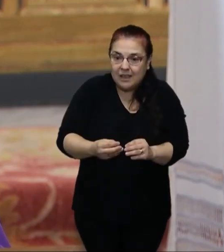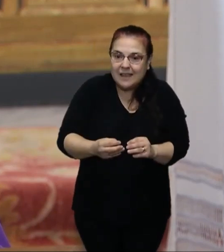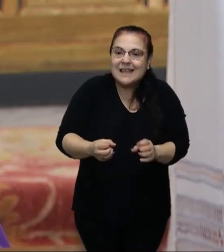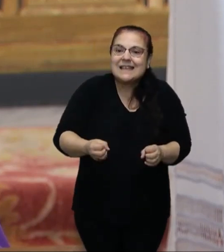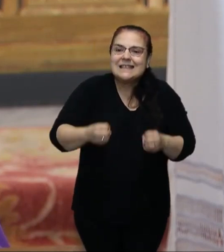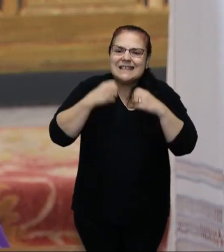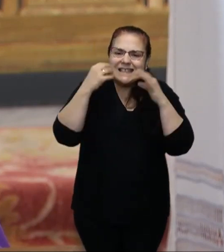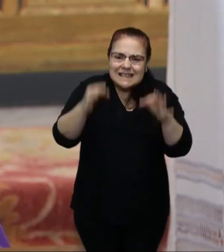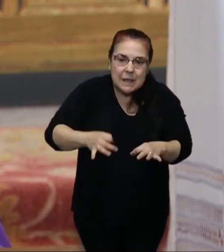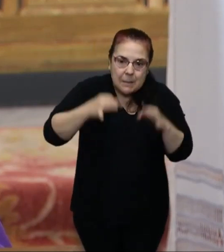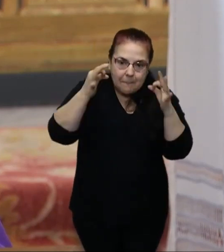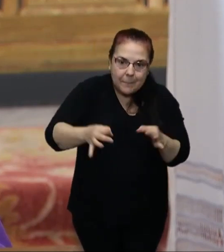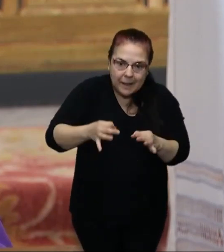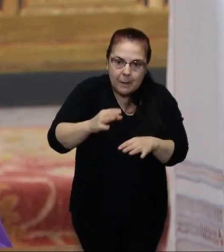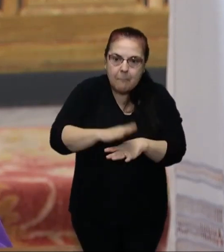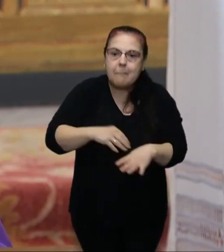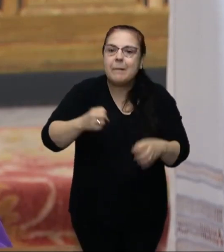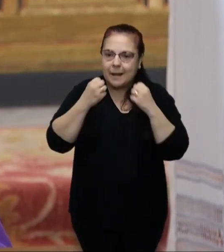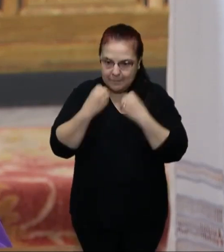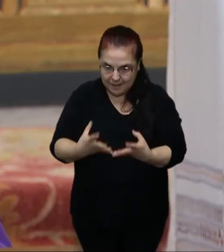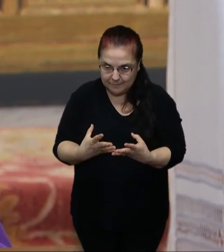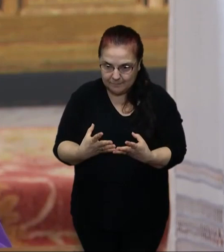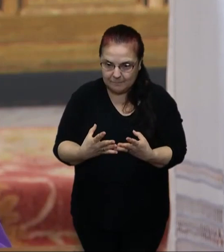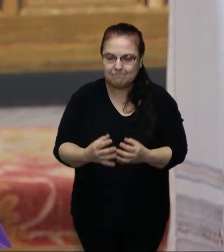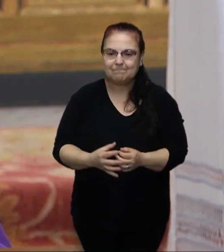para nuestro bien.